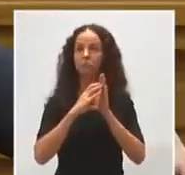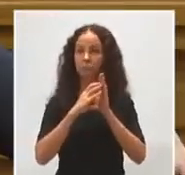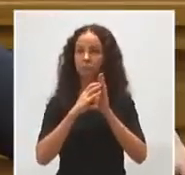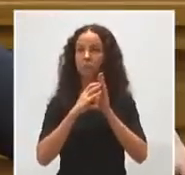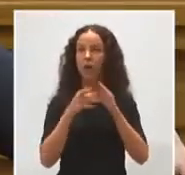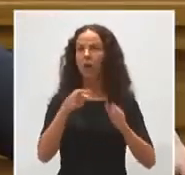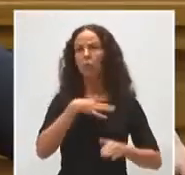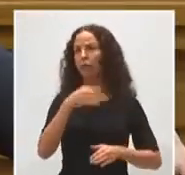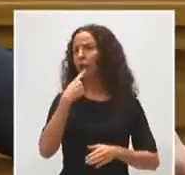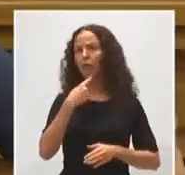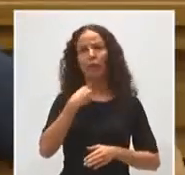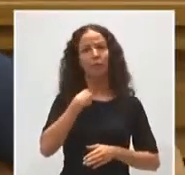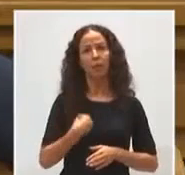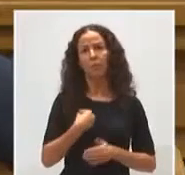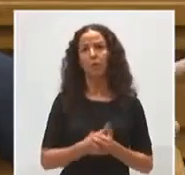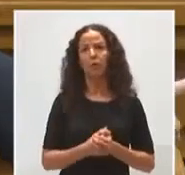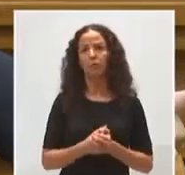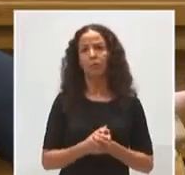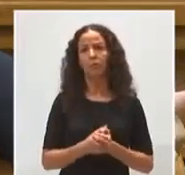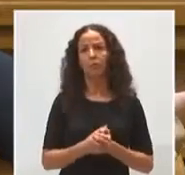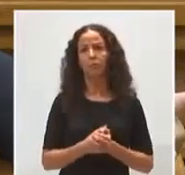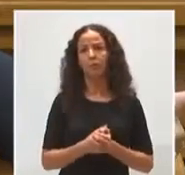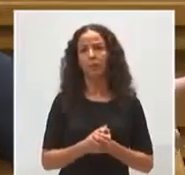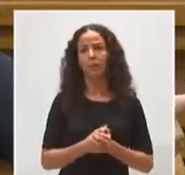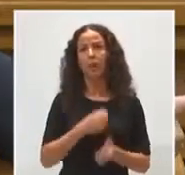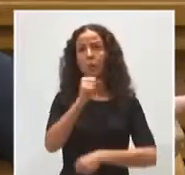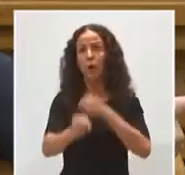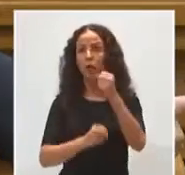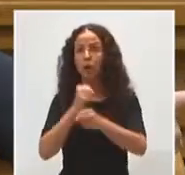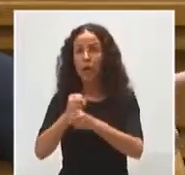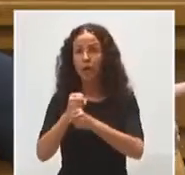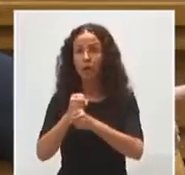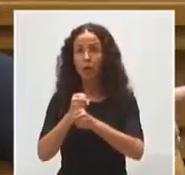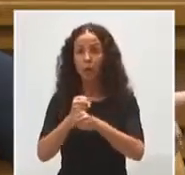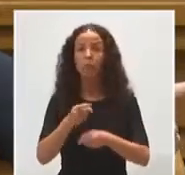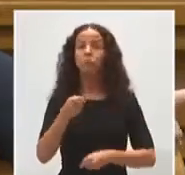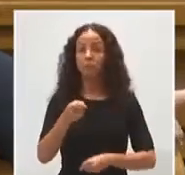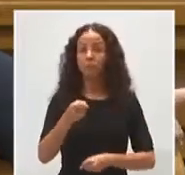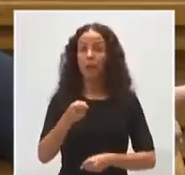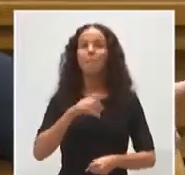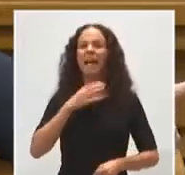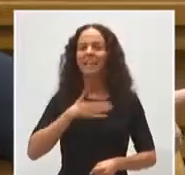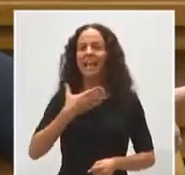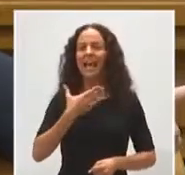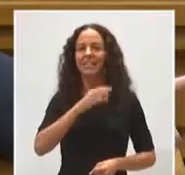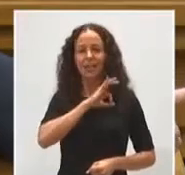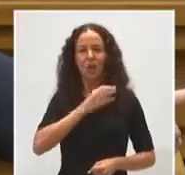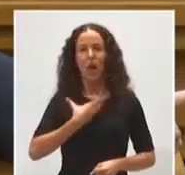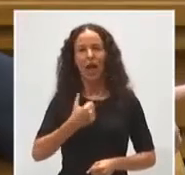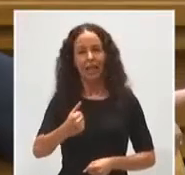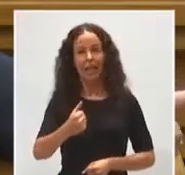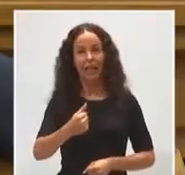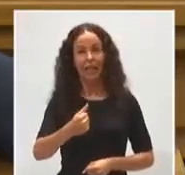podría decir lo mismo en puertollano que por cierto mañana señor alcalde mañana sale a licitación